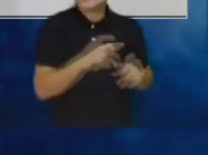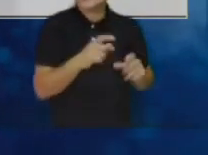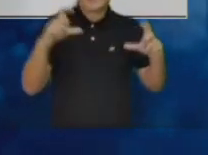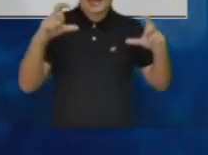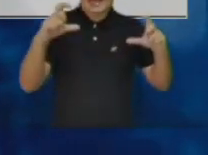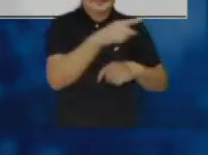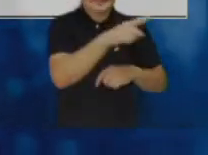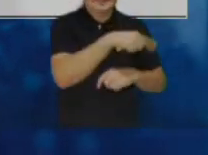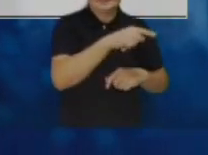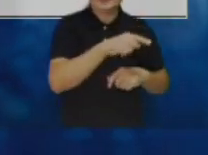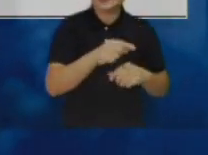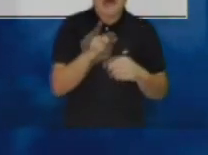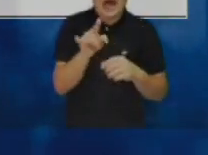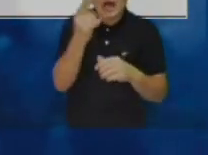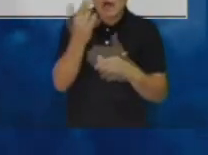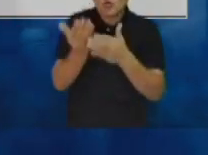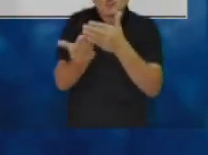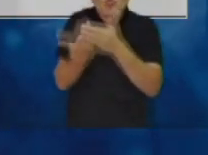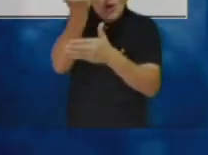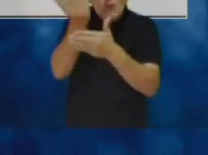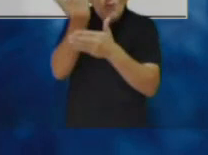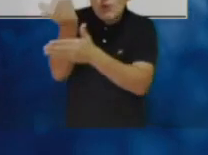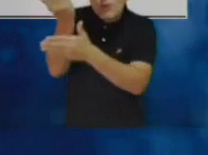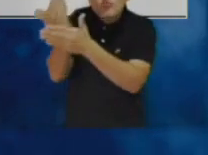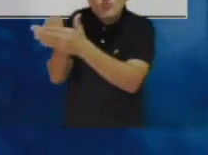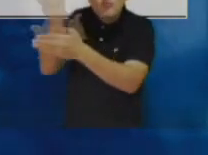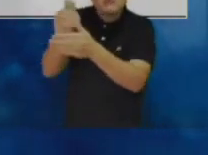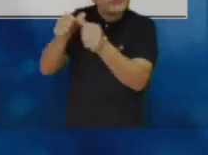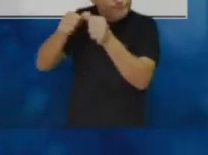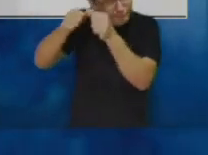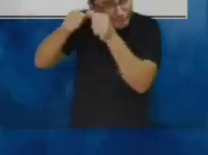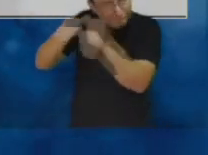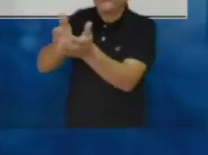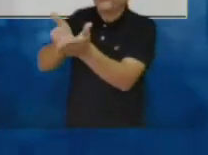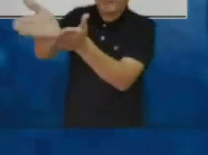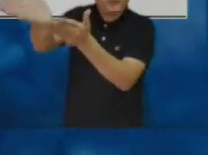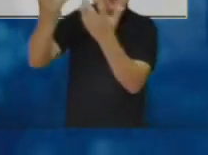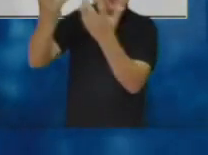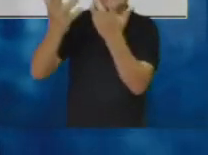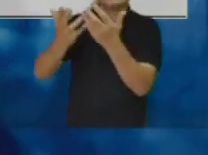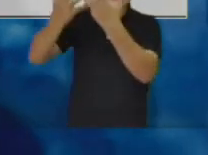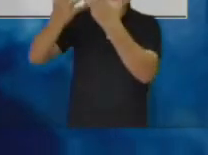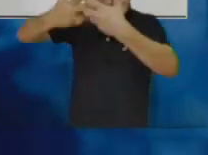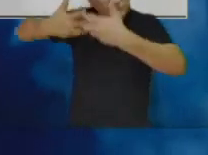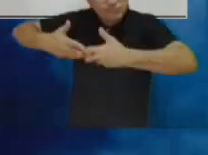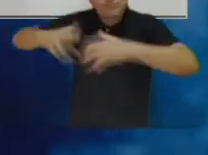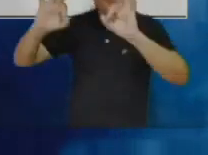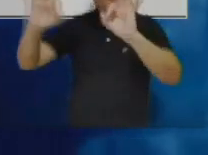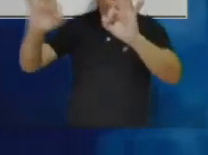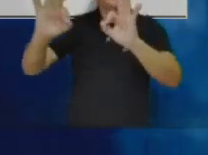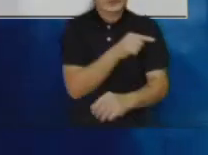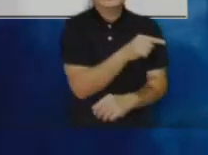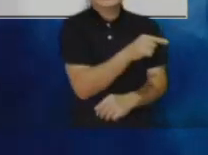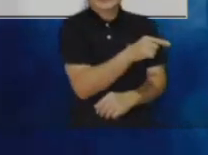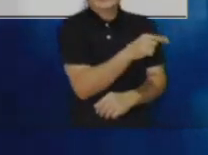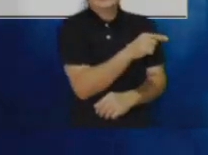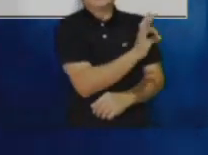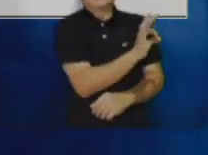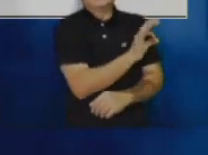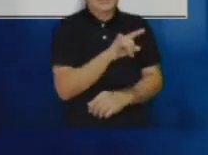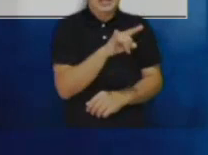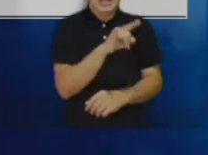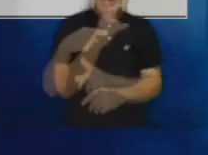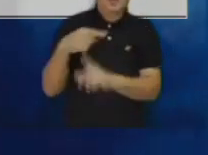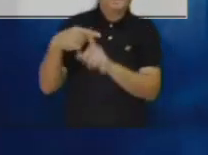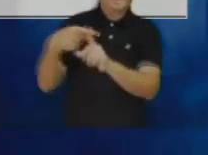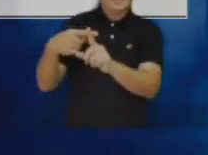mantener una innovación permanente en nuestra organización para poder identificar todas las amenazas. Quiere decir, hay que